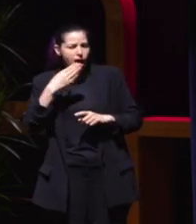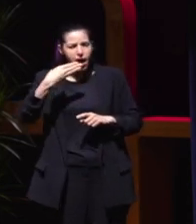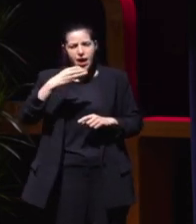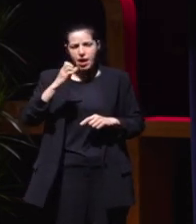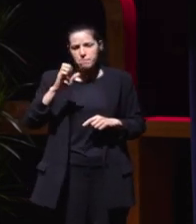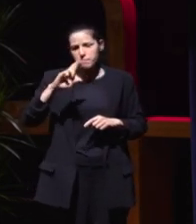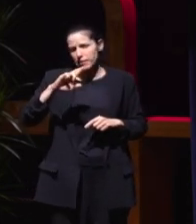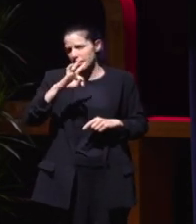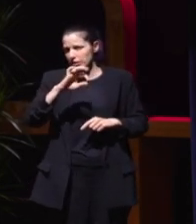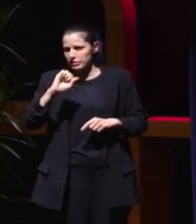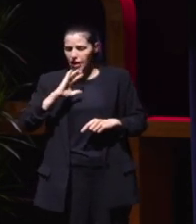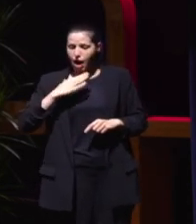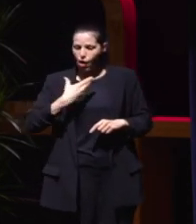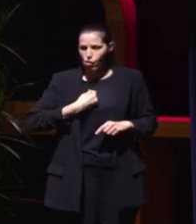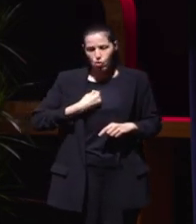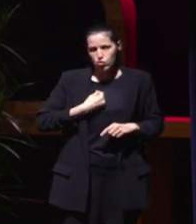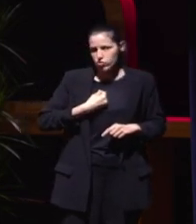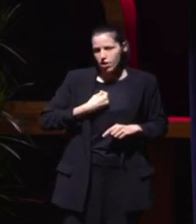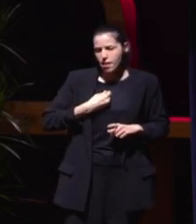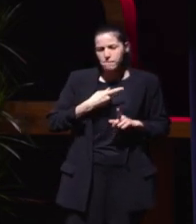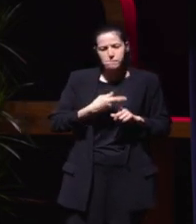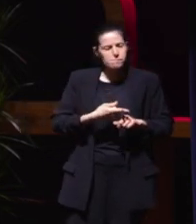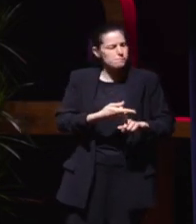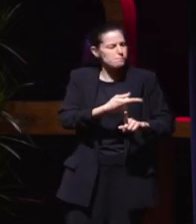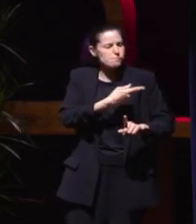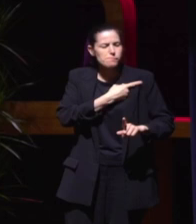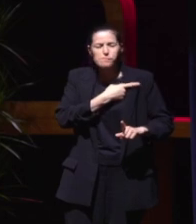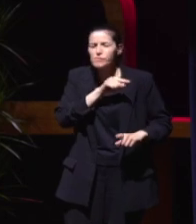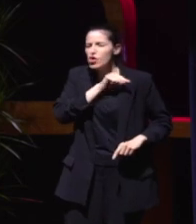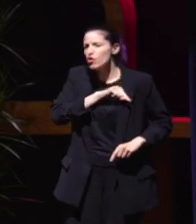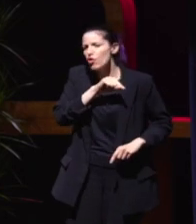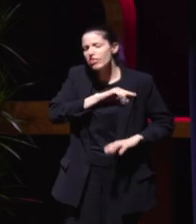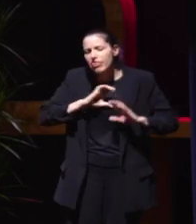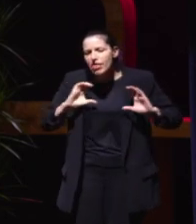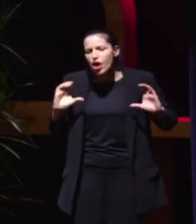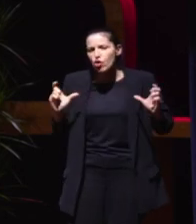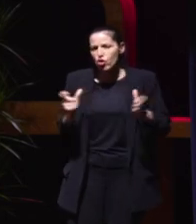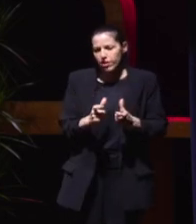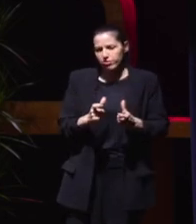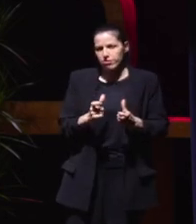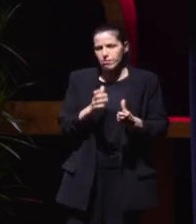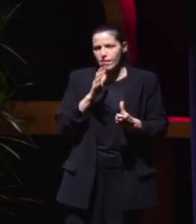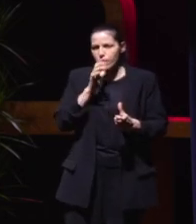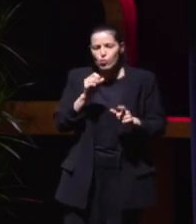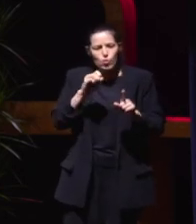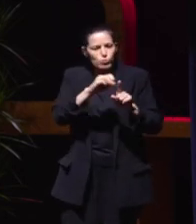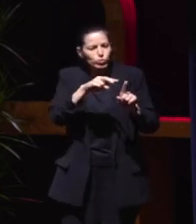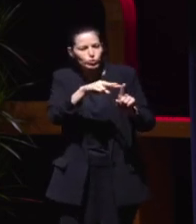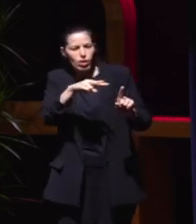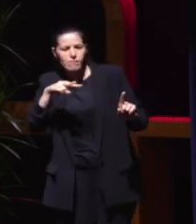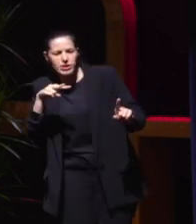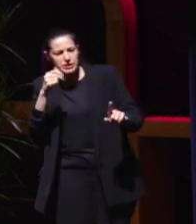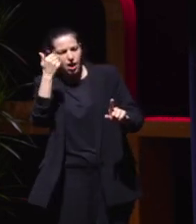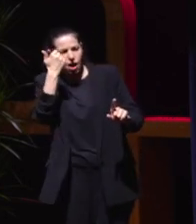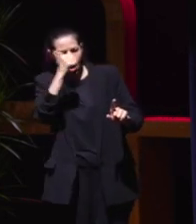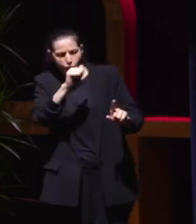hubo una conciencia colectiva de lo que había sido esa mirada de lo que es esa mirada de